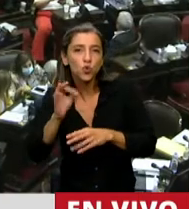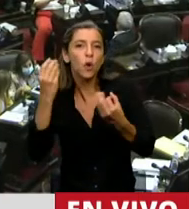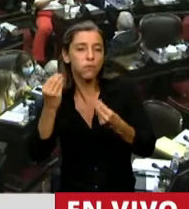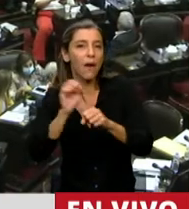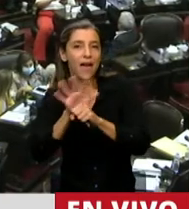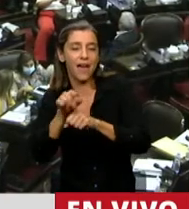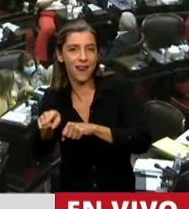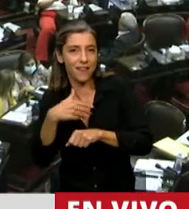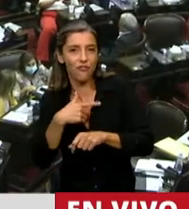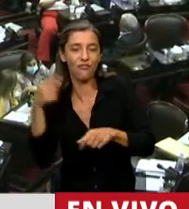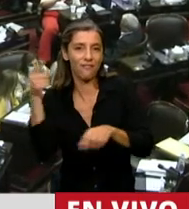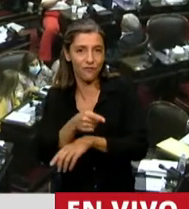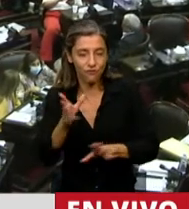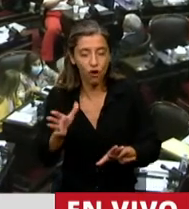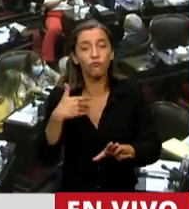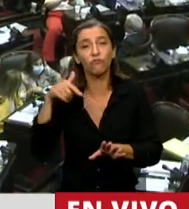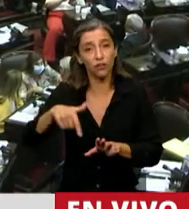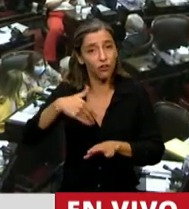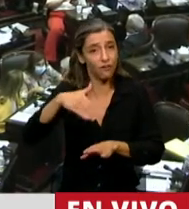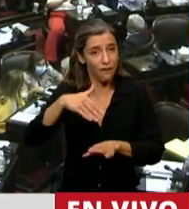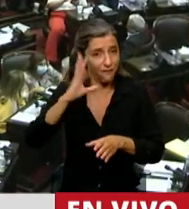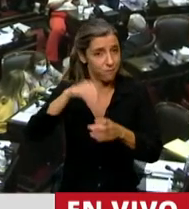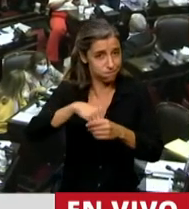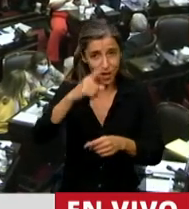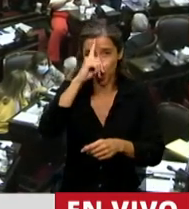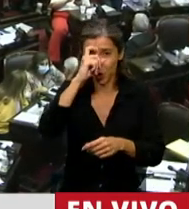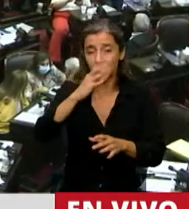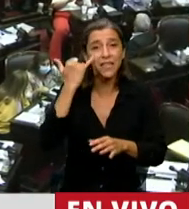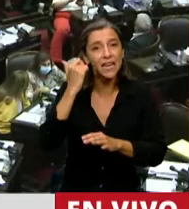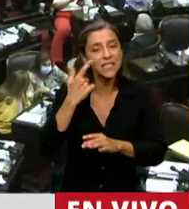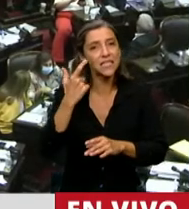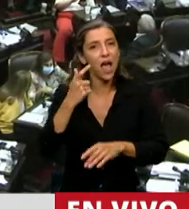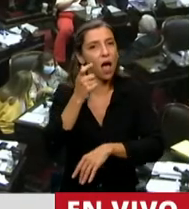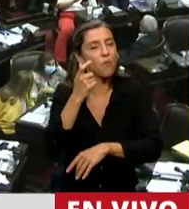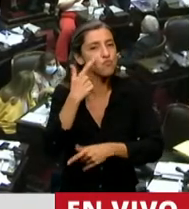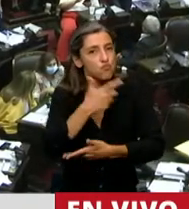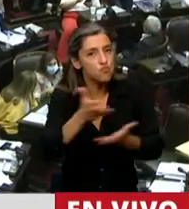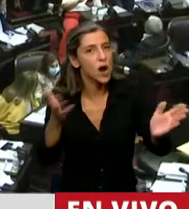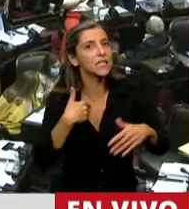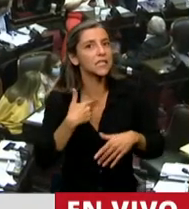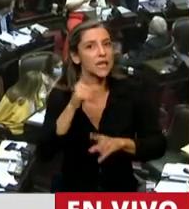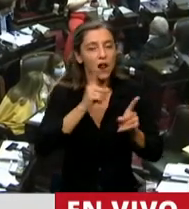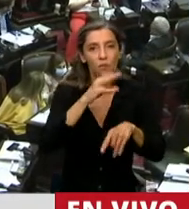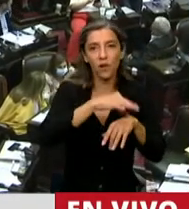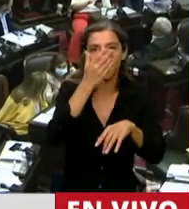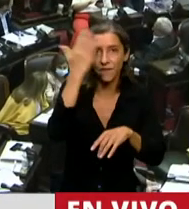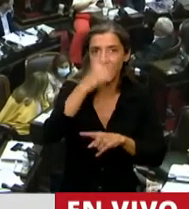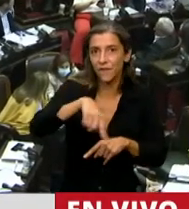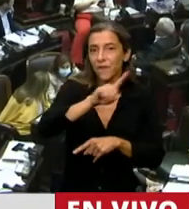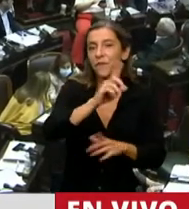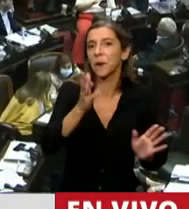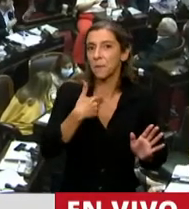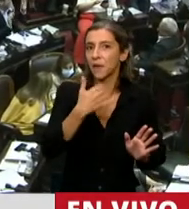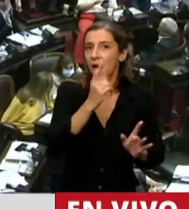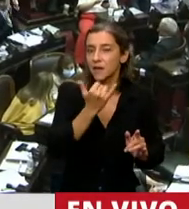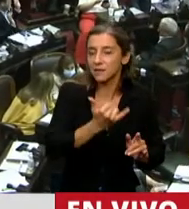ya y que ha demostrado en pacientes de moderada gravedad no ventilados una mejora en